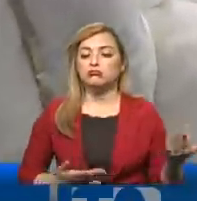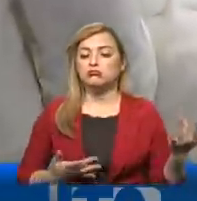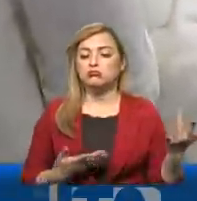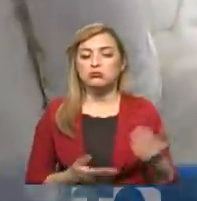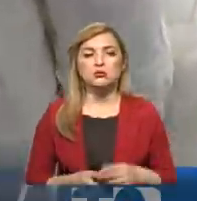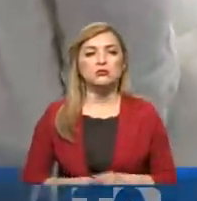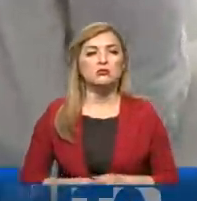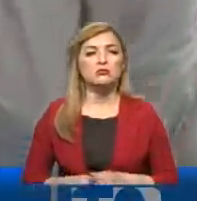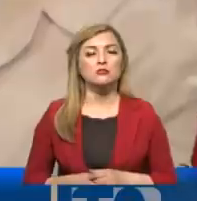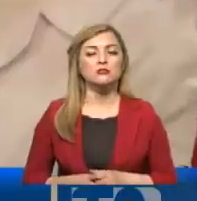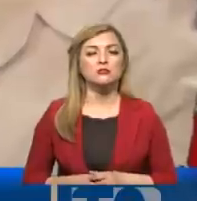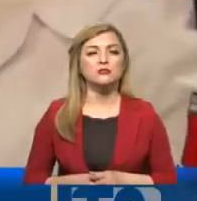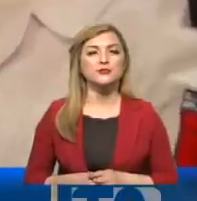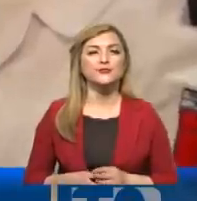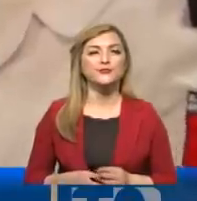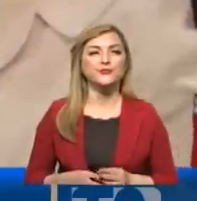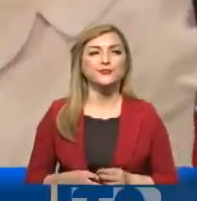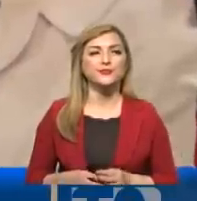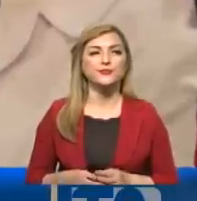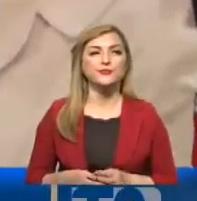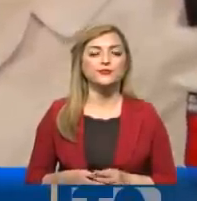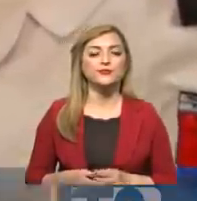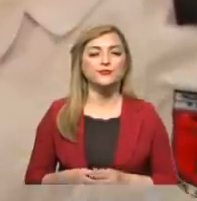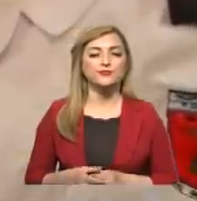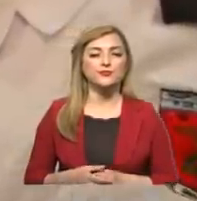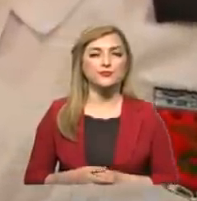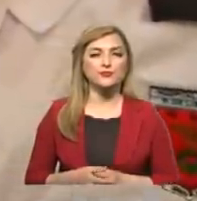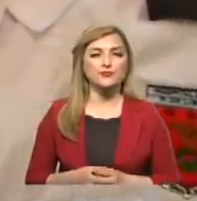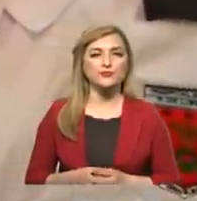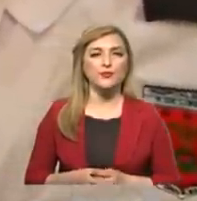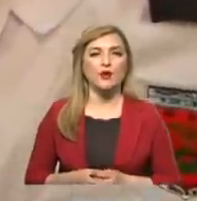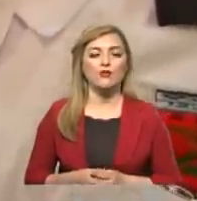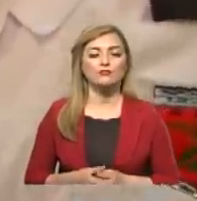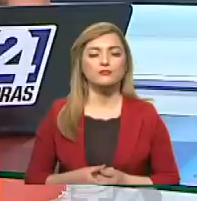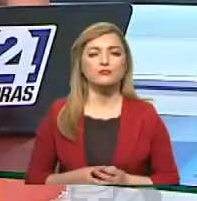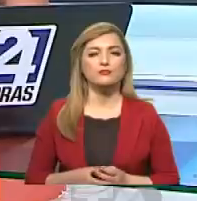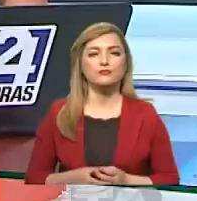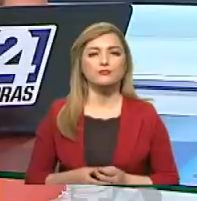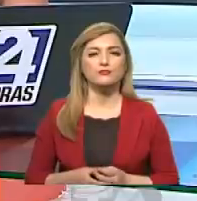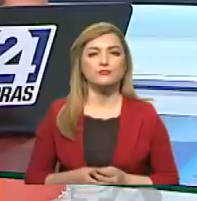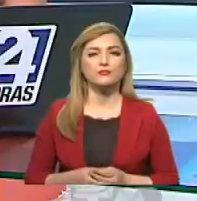aún a la espera. En Guayaquil, Carlos Acoto, 24 horas.